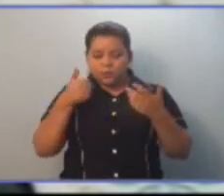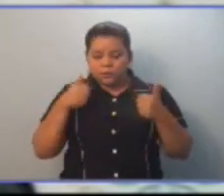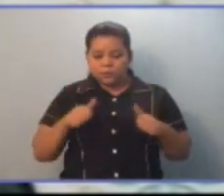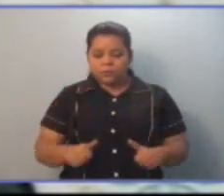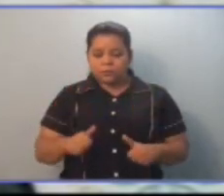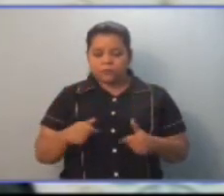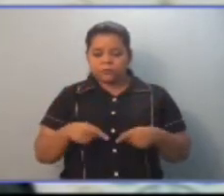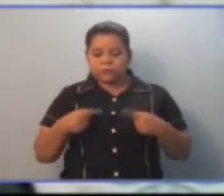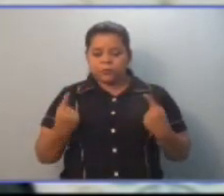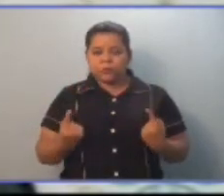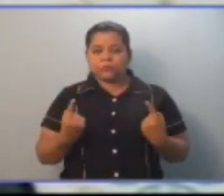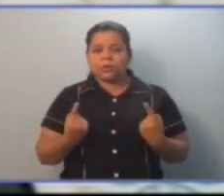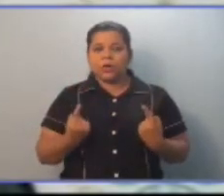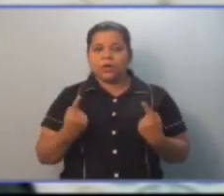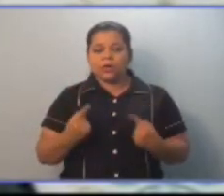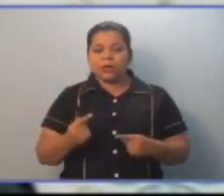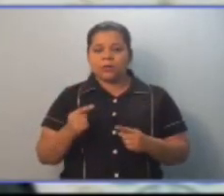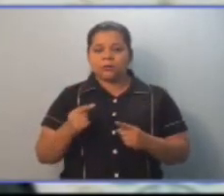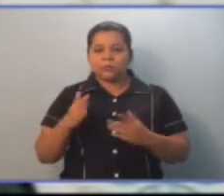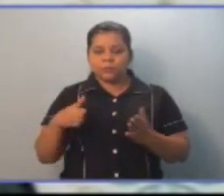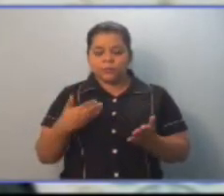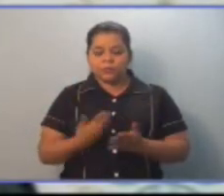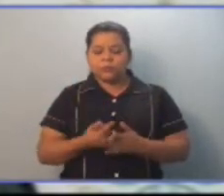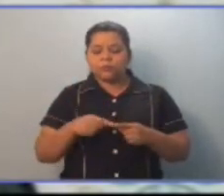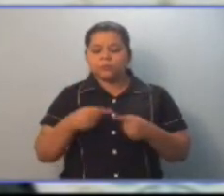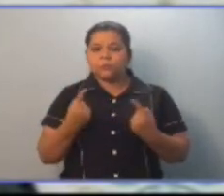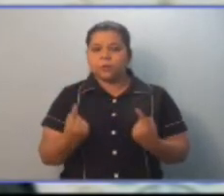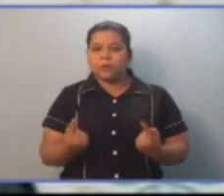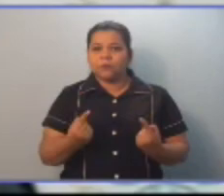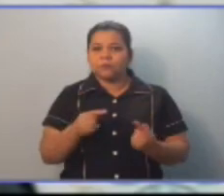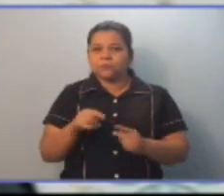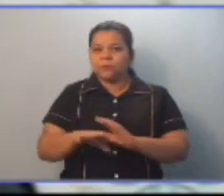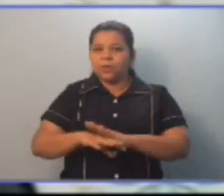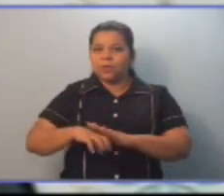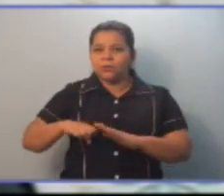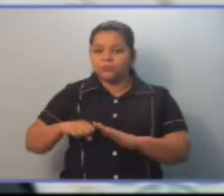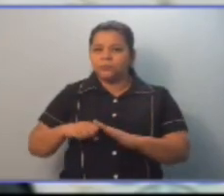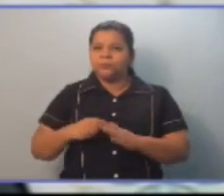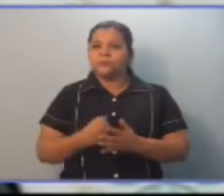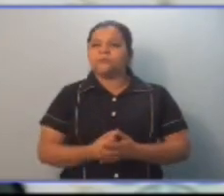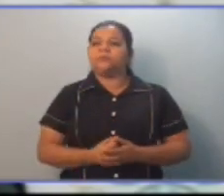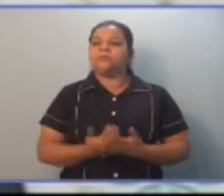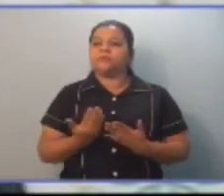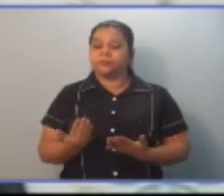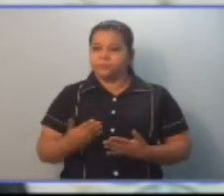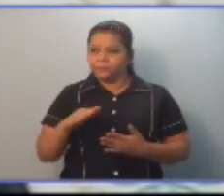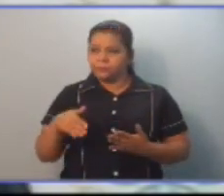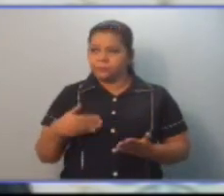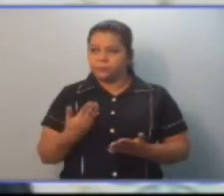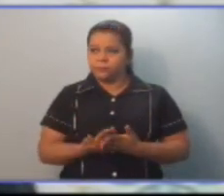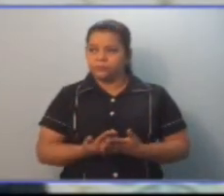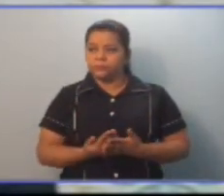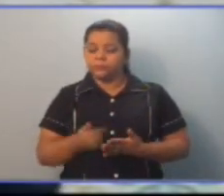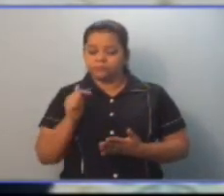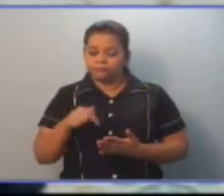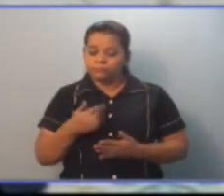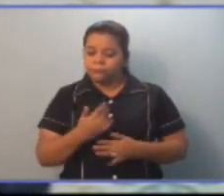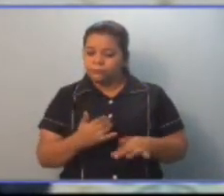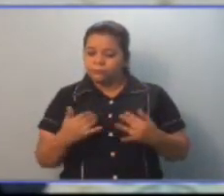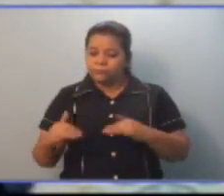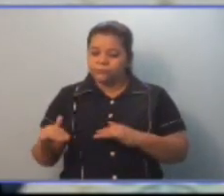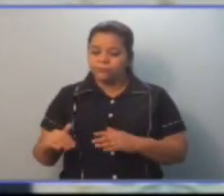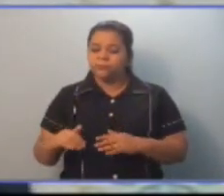contra la corrupción, de la Convención Interamericana contra la corrupción, para que estas acciones